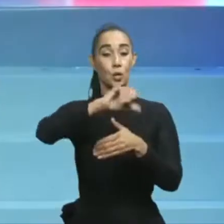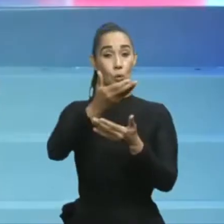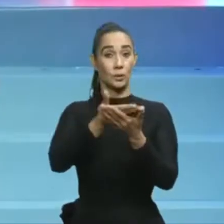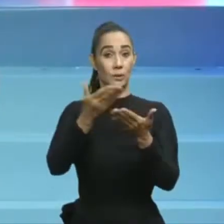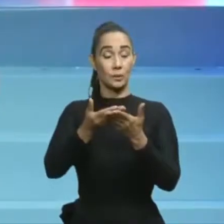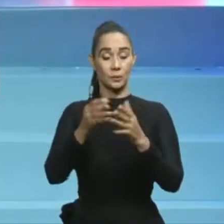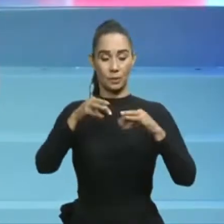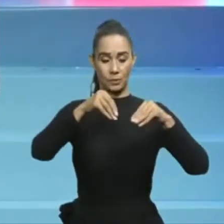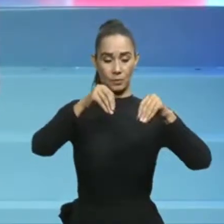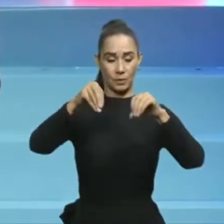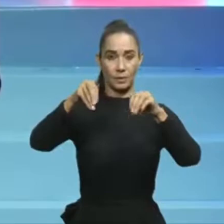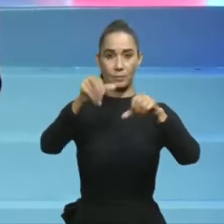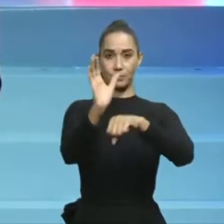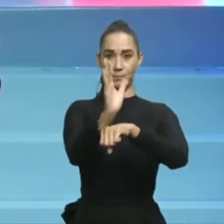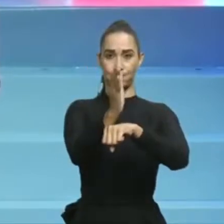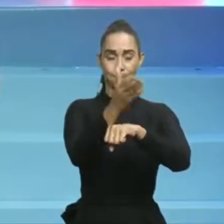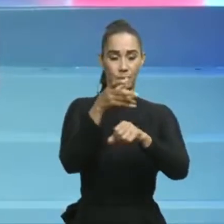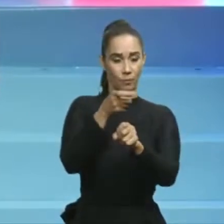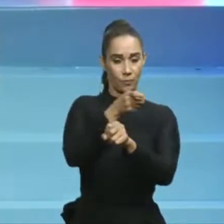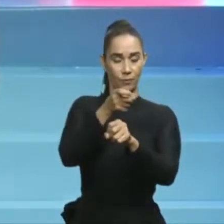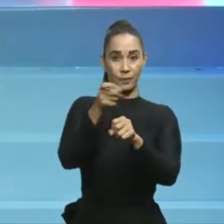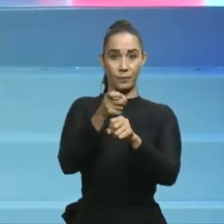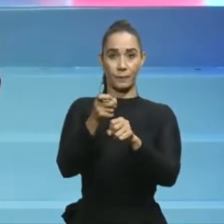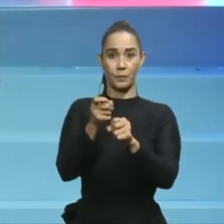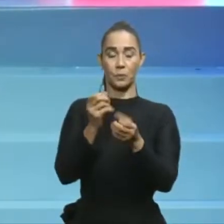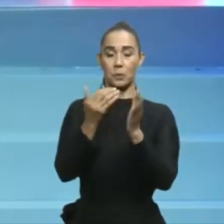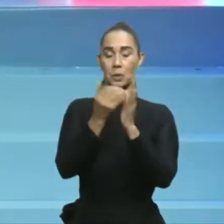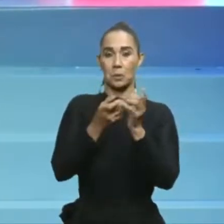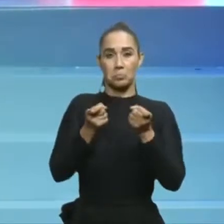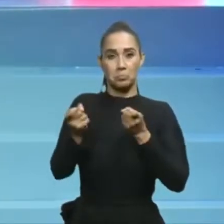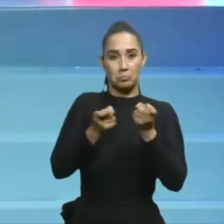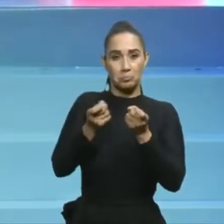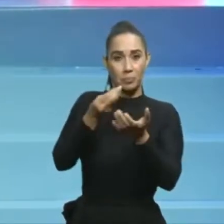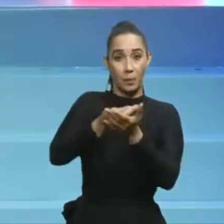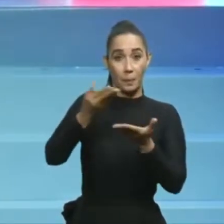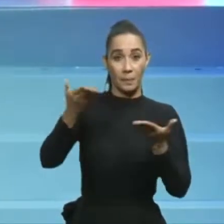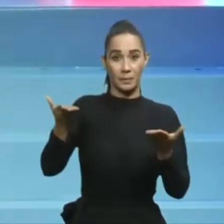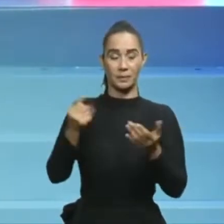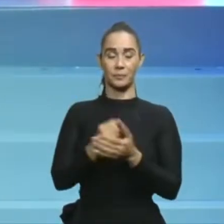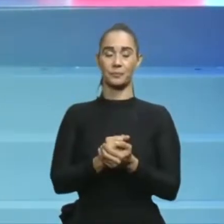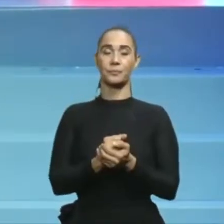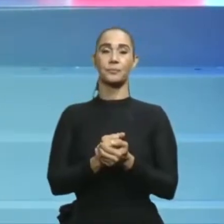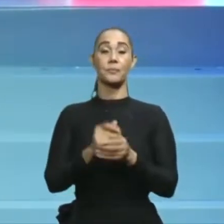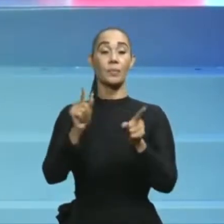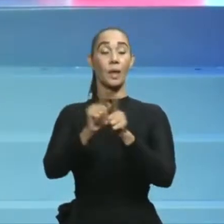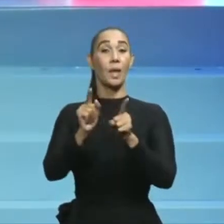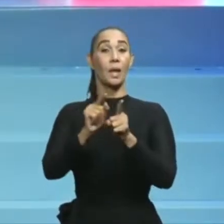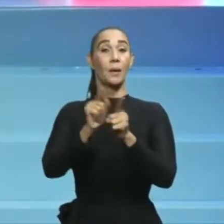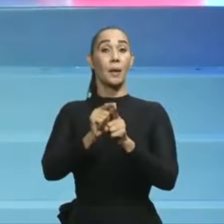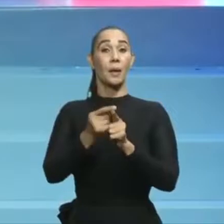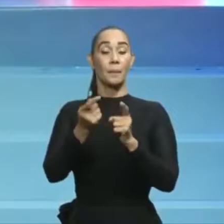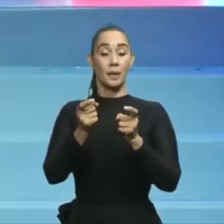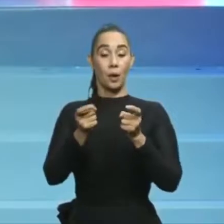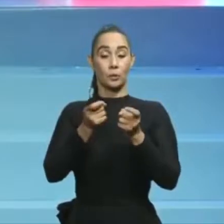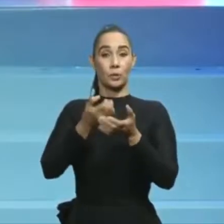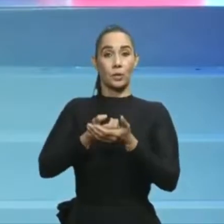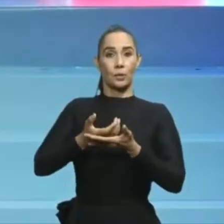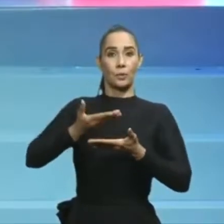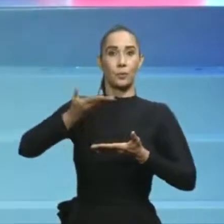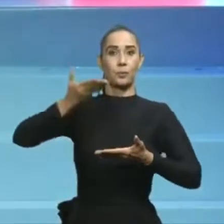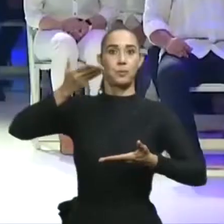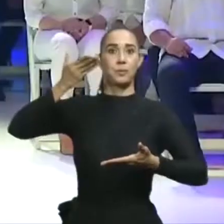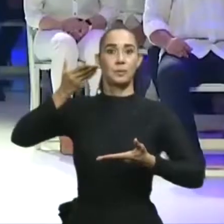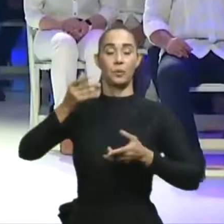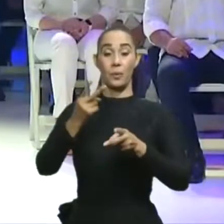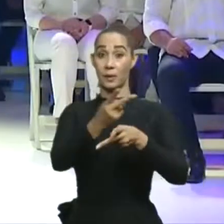agrícola en esa misma línea hemos dispuesto también otras medidas para combatir la inflación y proteger los bolsillos de